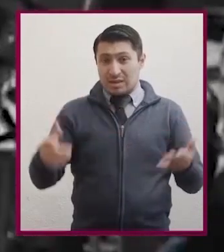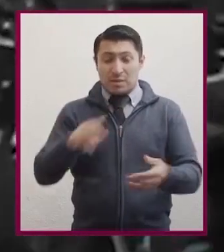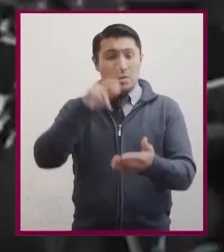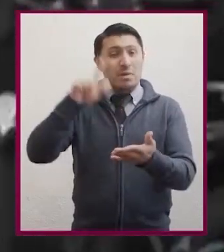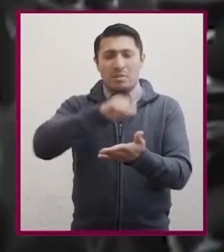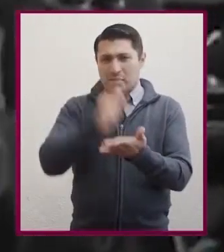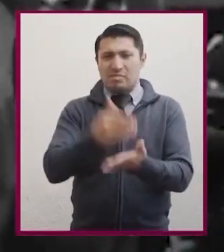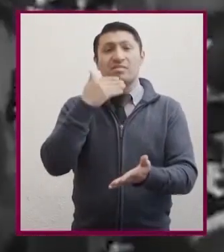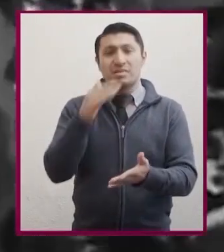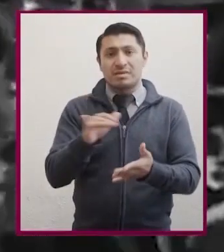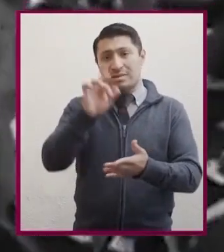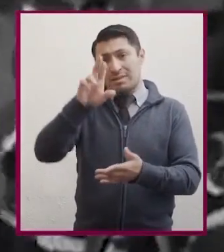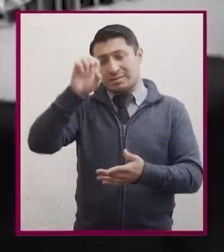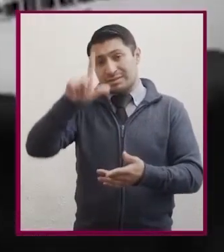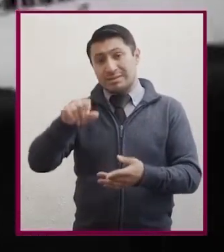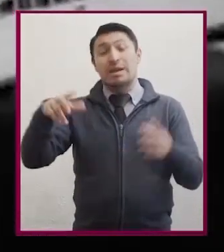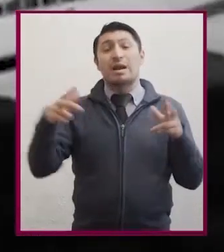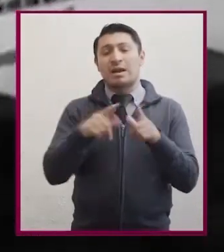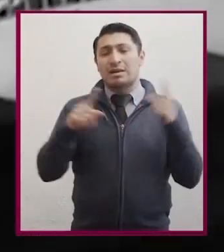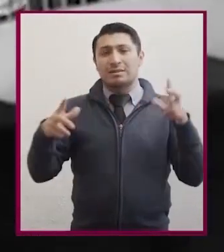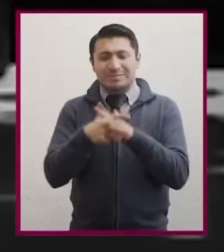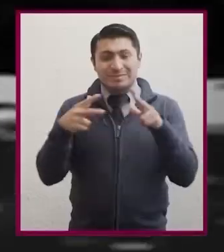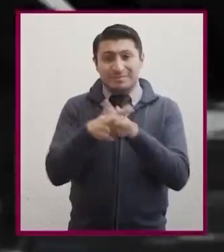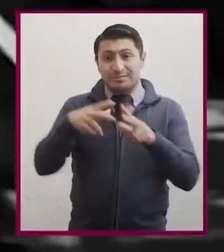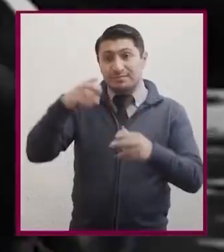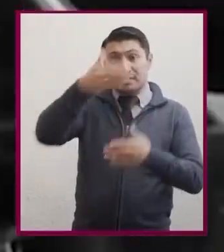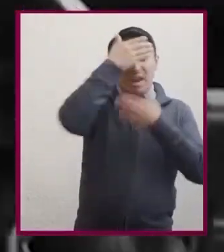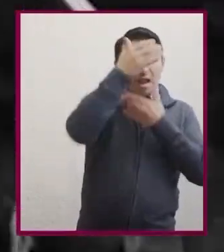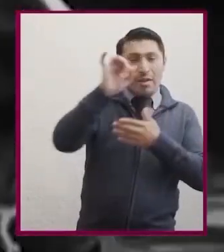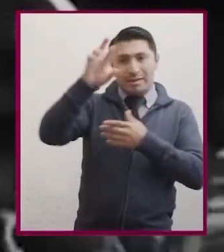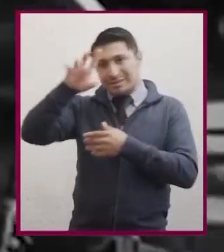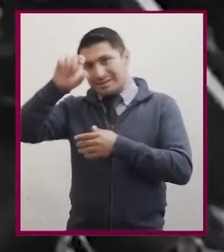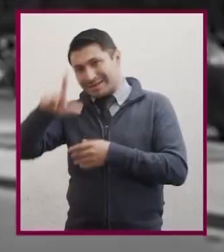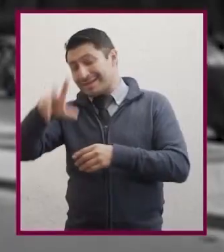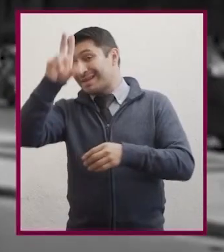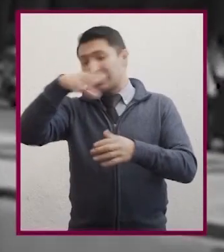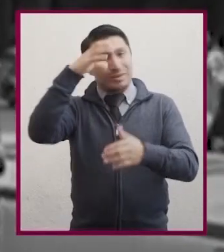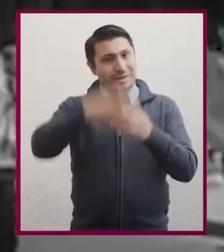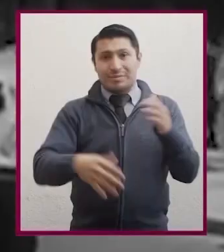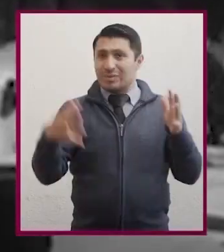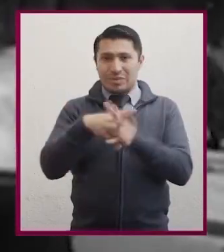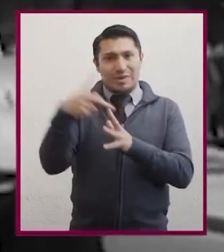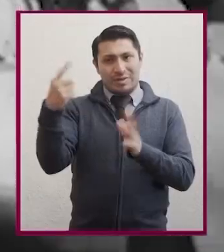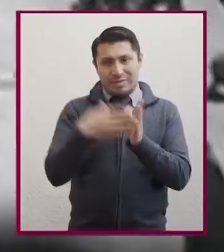israelí. El conflicto entre árabes e israelíes no terminó con la guerra de